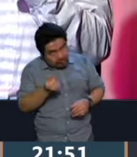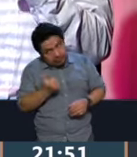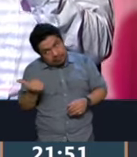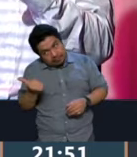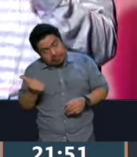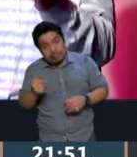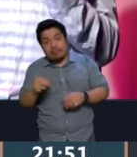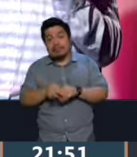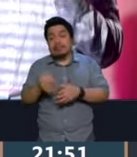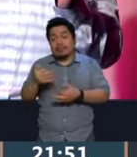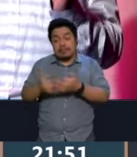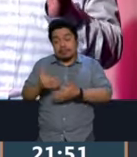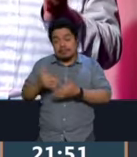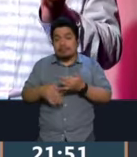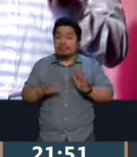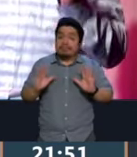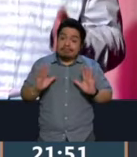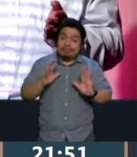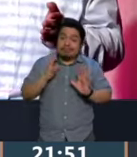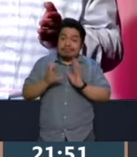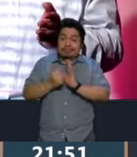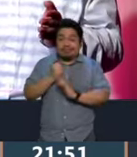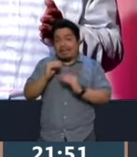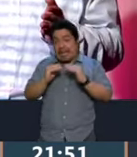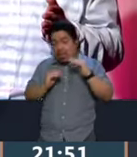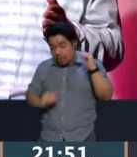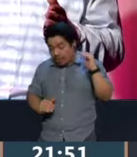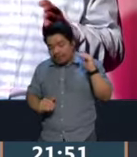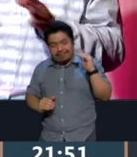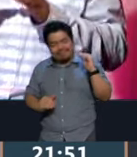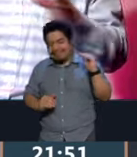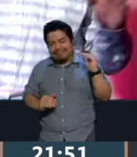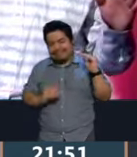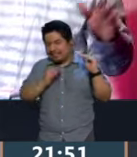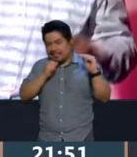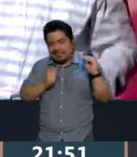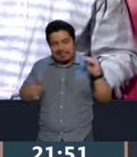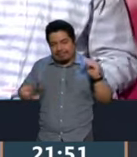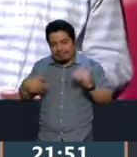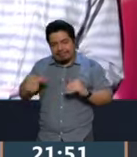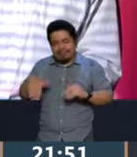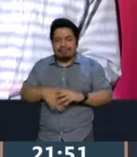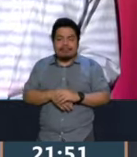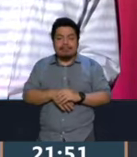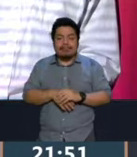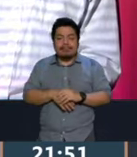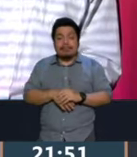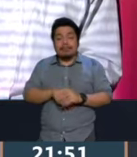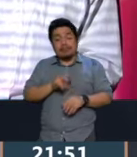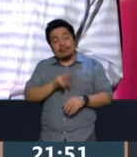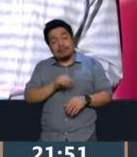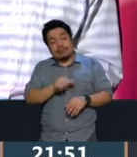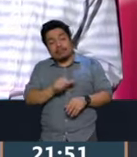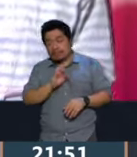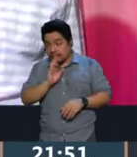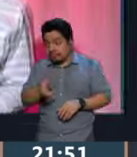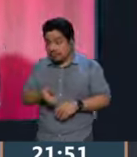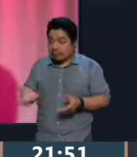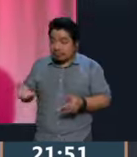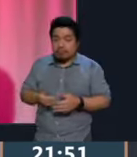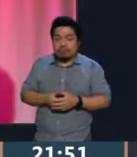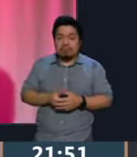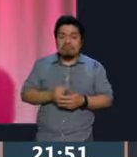judicializar el proceso. Pero afortunadamente la victoria será tan amplia que no les vamos a dar oportunidad a eso en esta ciudad. ¿Quieres contestar eso, Aña? Sí, o sea, pues que